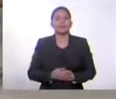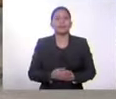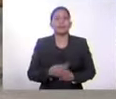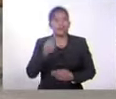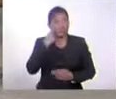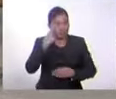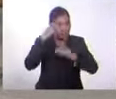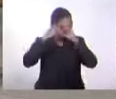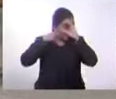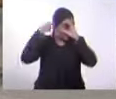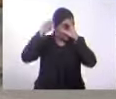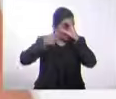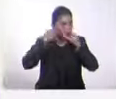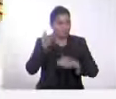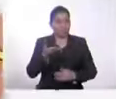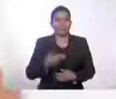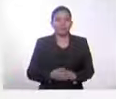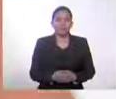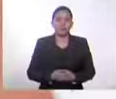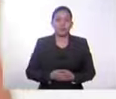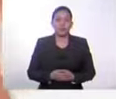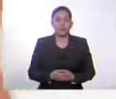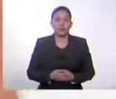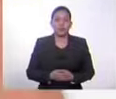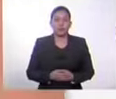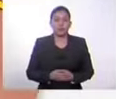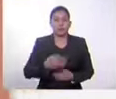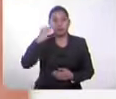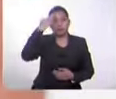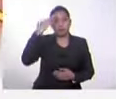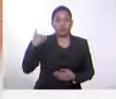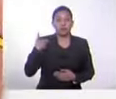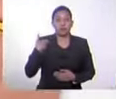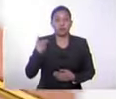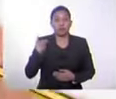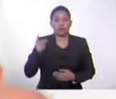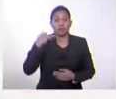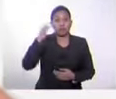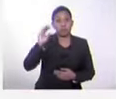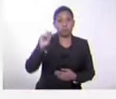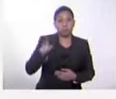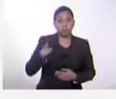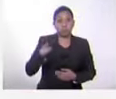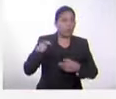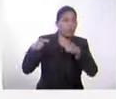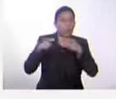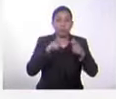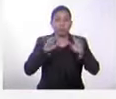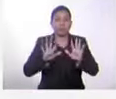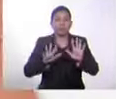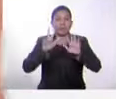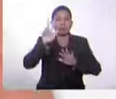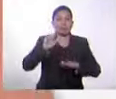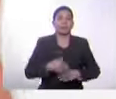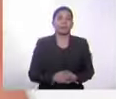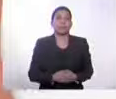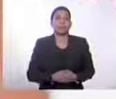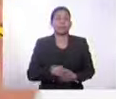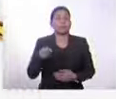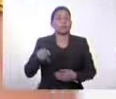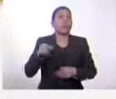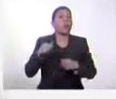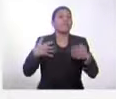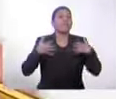y nosotros ya regresamos. Carmen vive con su abuelita. Tiene 13 años. Está finalizando